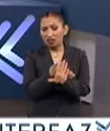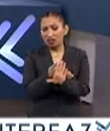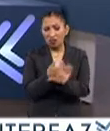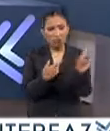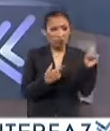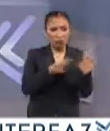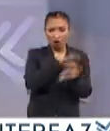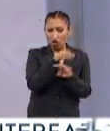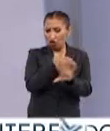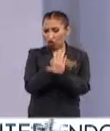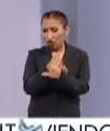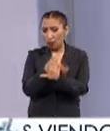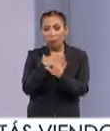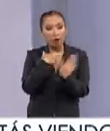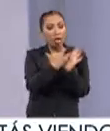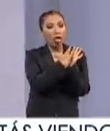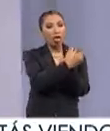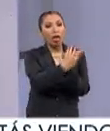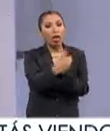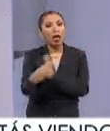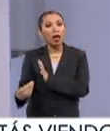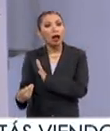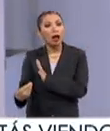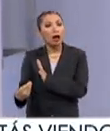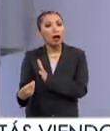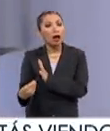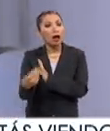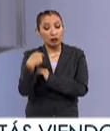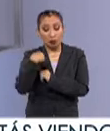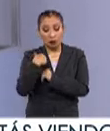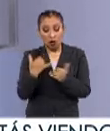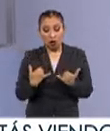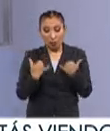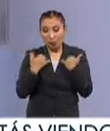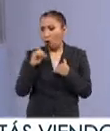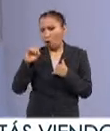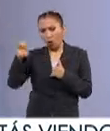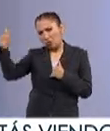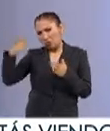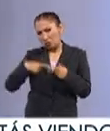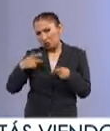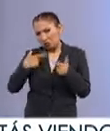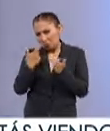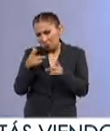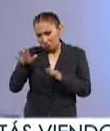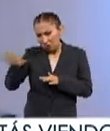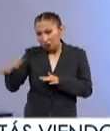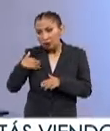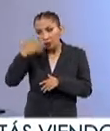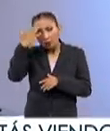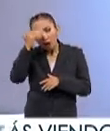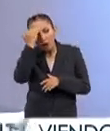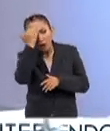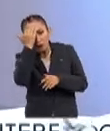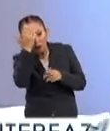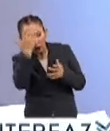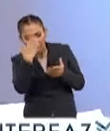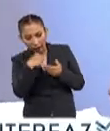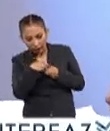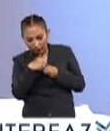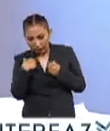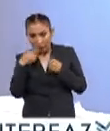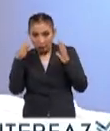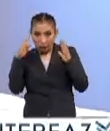contra uno, es porque se va contagiando. Entonces, cuando tú como joven o cualquier persona sabes un conocimiento, esa es